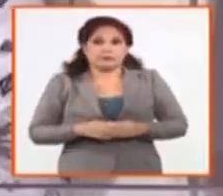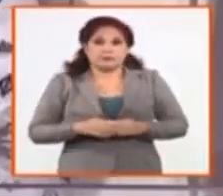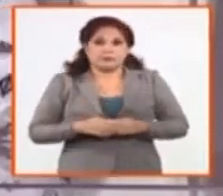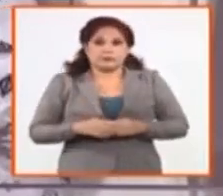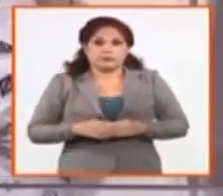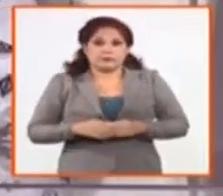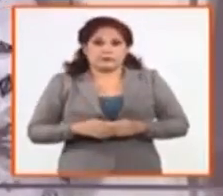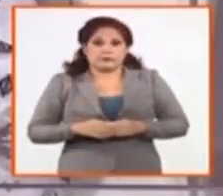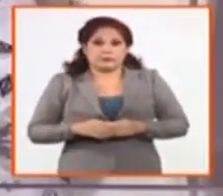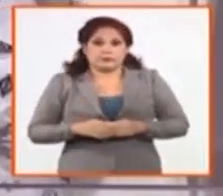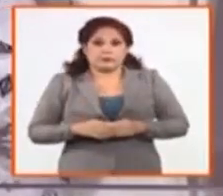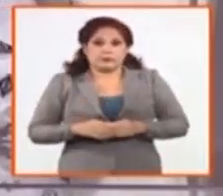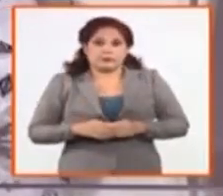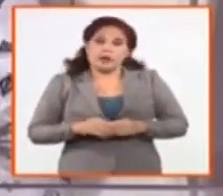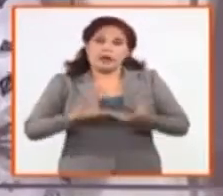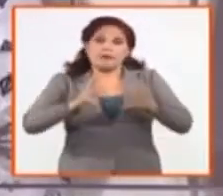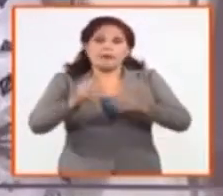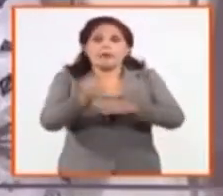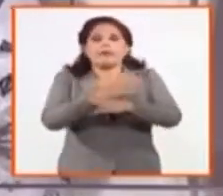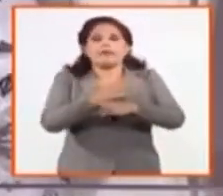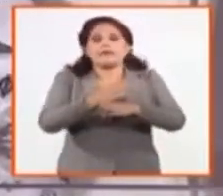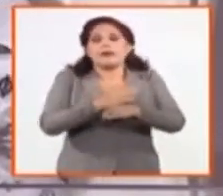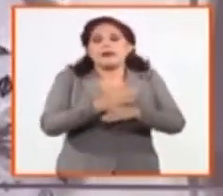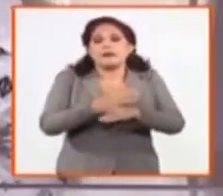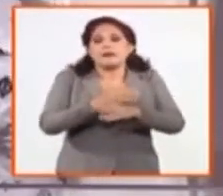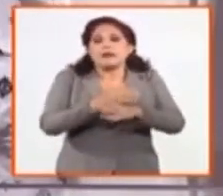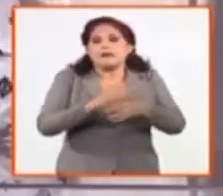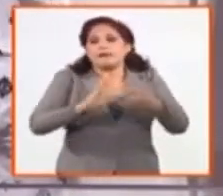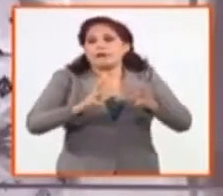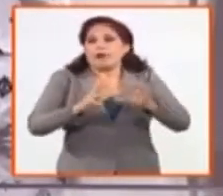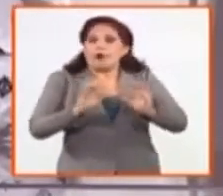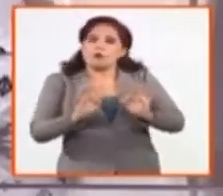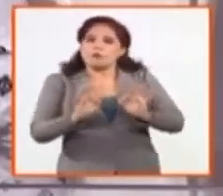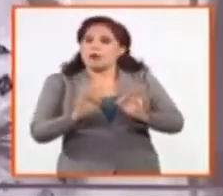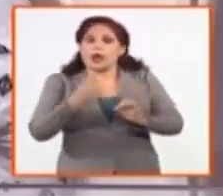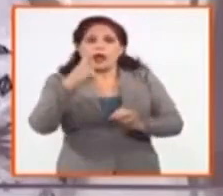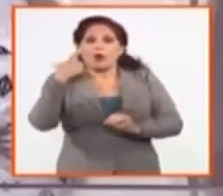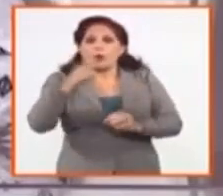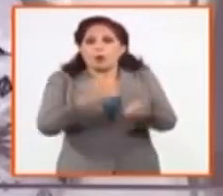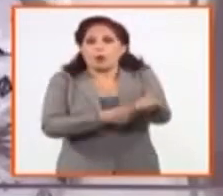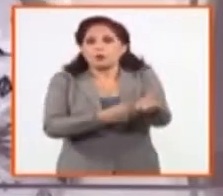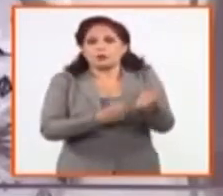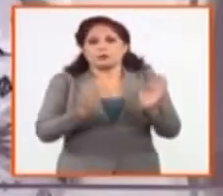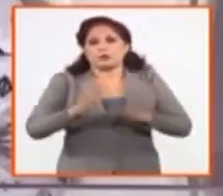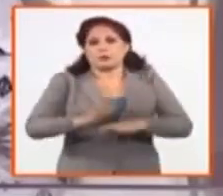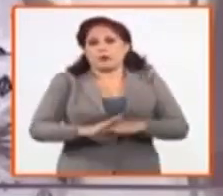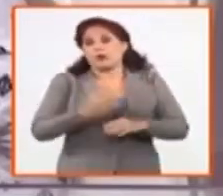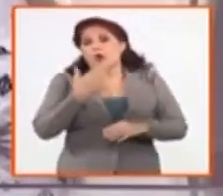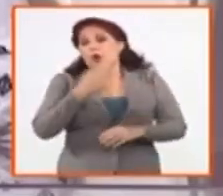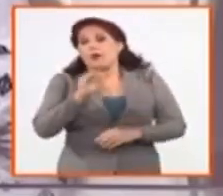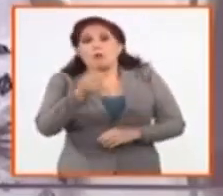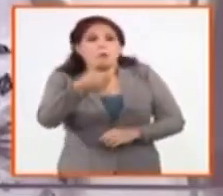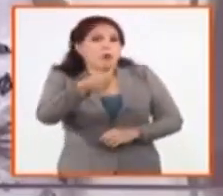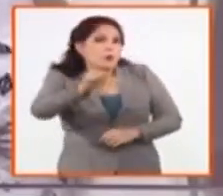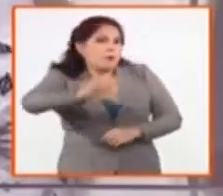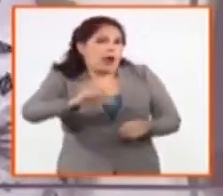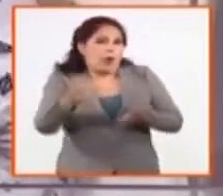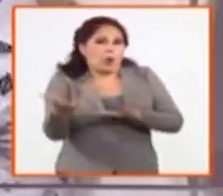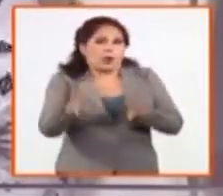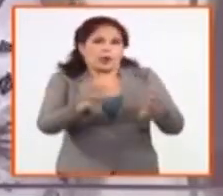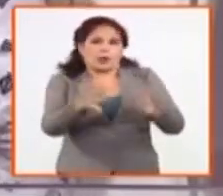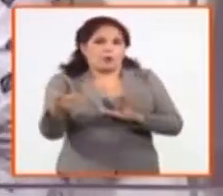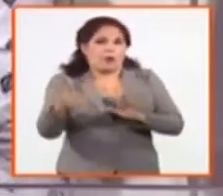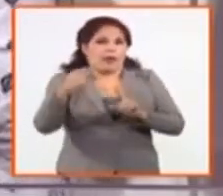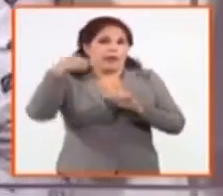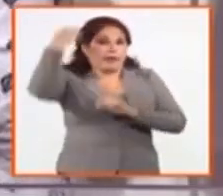un modo de hacer que para nosotros es ajeno. Yo no digo que sea bueno, malo o regular. Yo estoy diciendo que hay